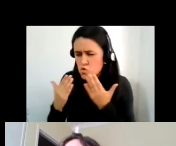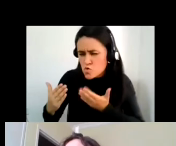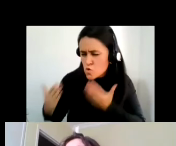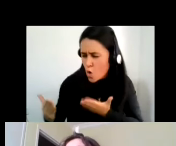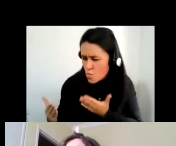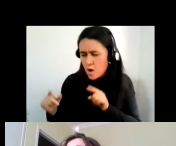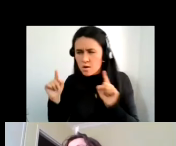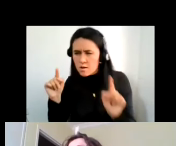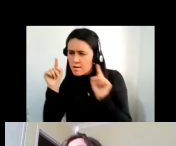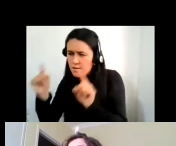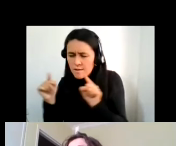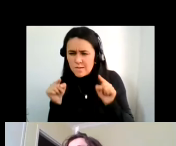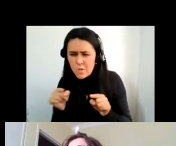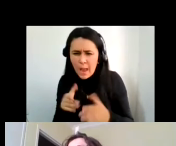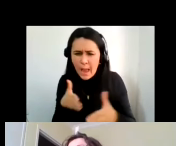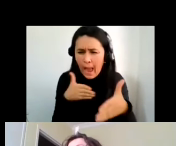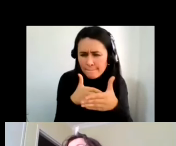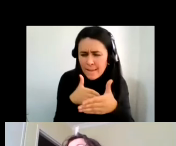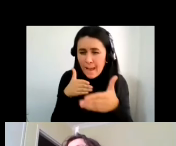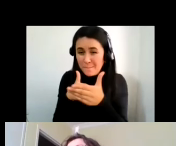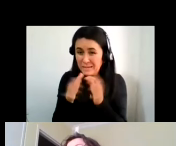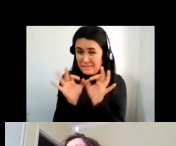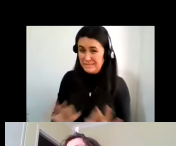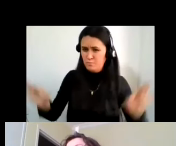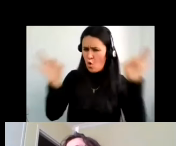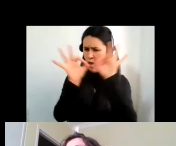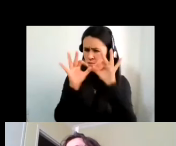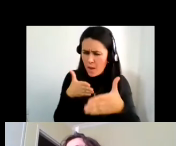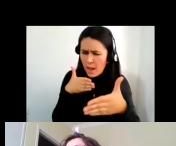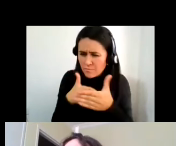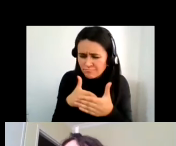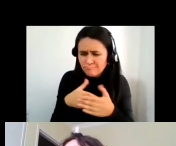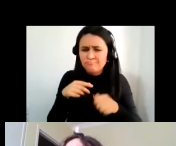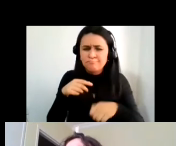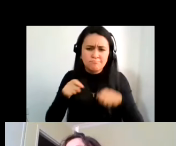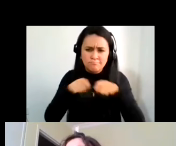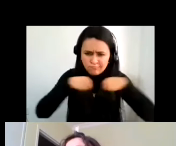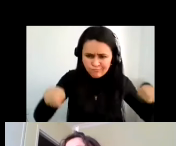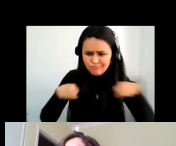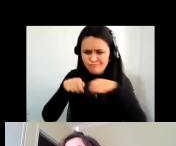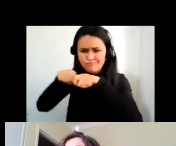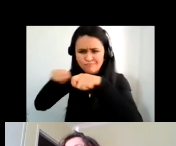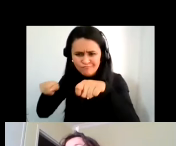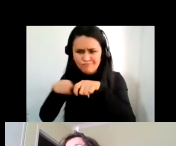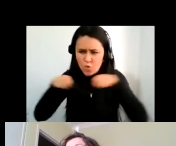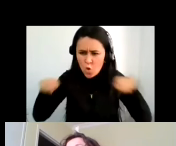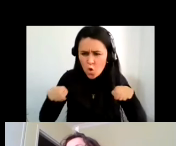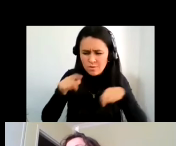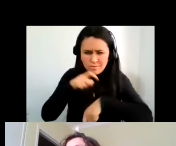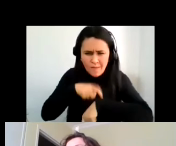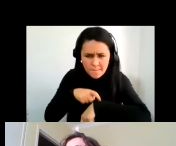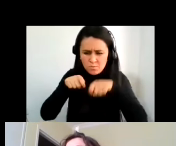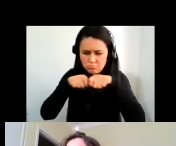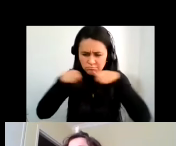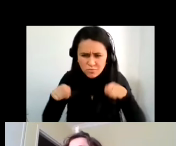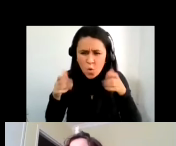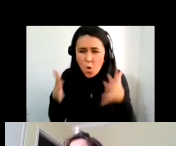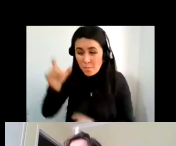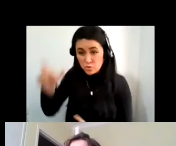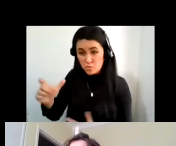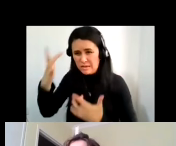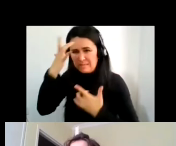las barreras claves que emergen en diferentes etapas de todo el trayecto del paciente a través del